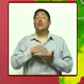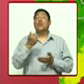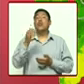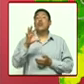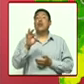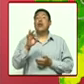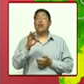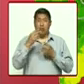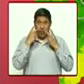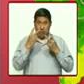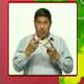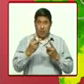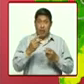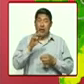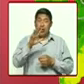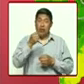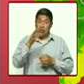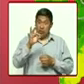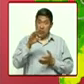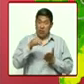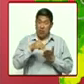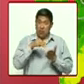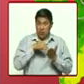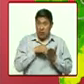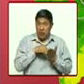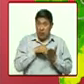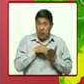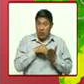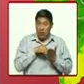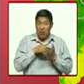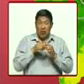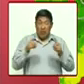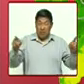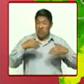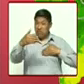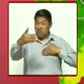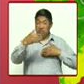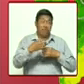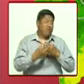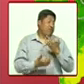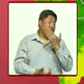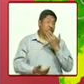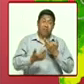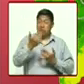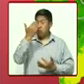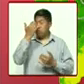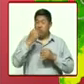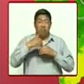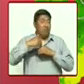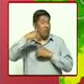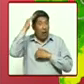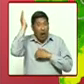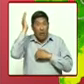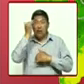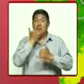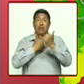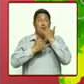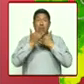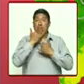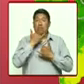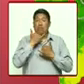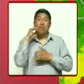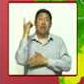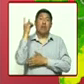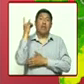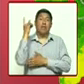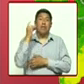2019 y usted puede apreciar la cifra, 5,9 millones de hectáreas. Esa era la cifra más alta que se había registrado